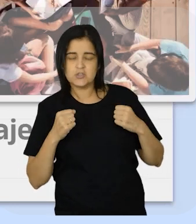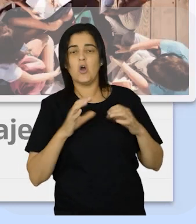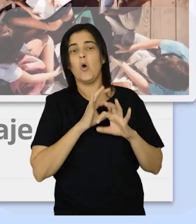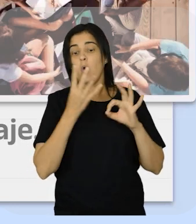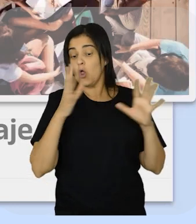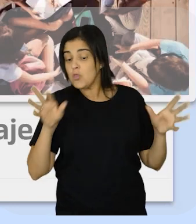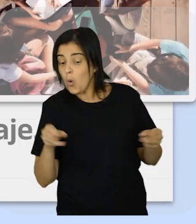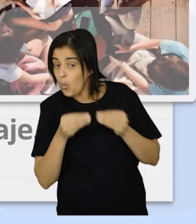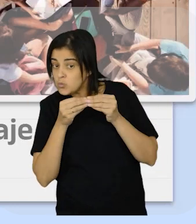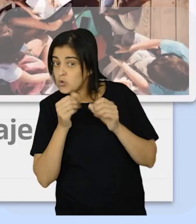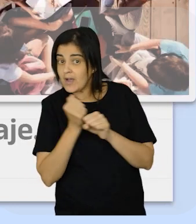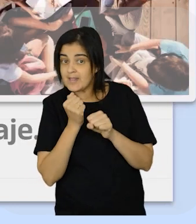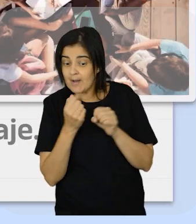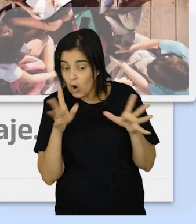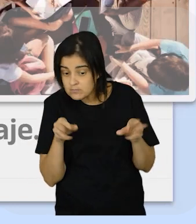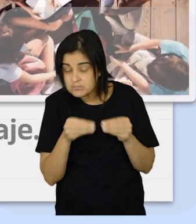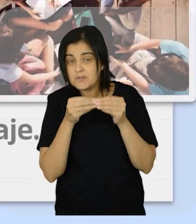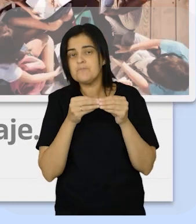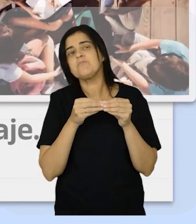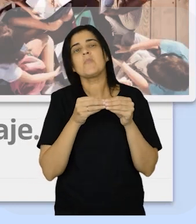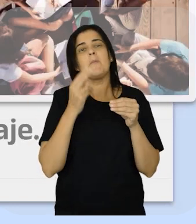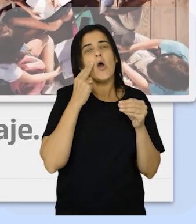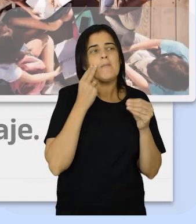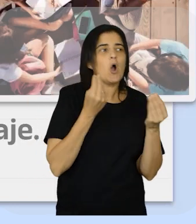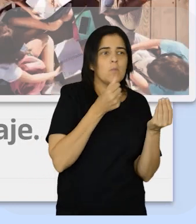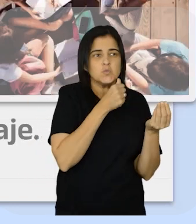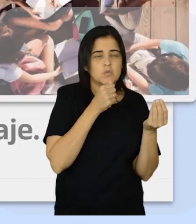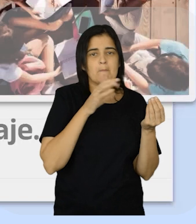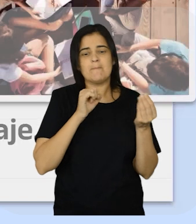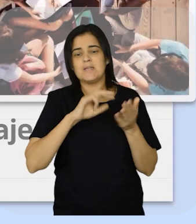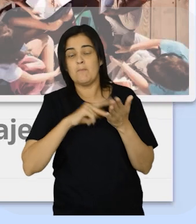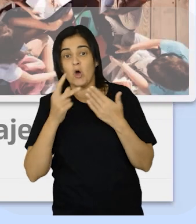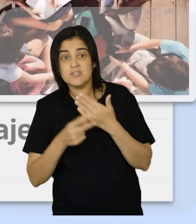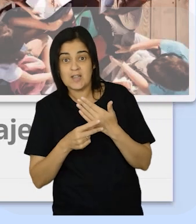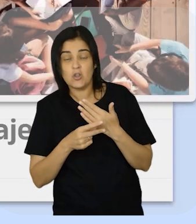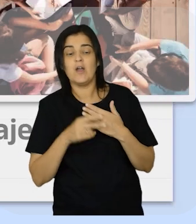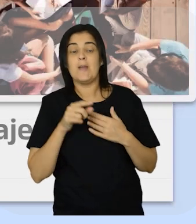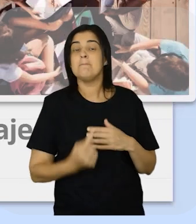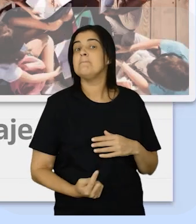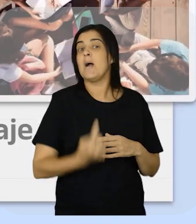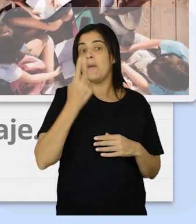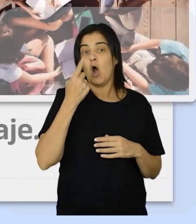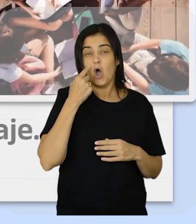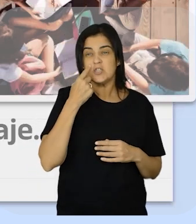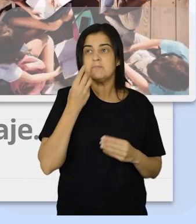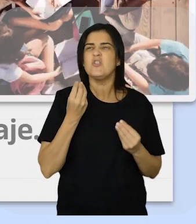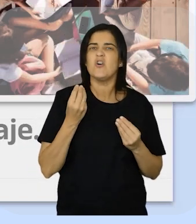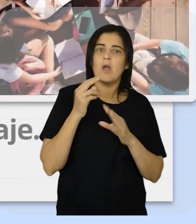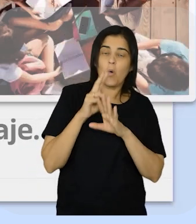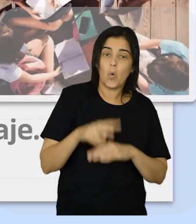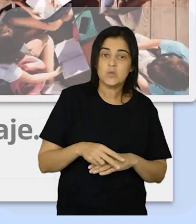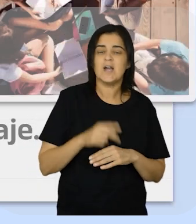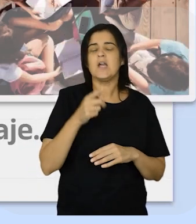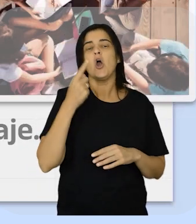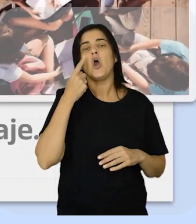los dos juntos. Cuando uno trabaja con problemas y proyectos, el primer conocimiento que uno utiliza es